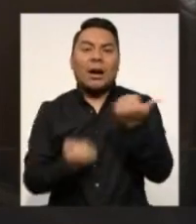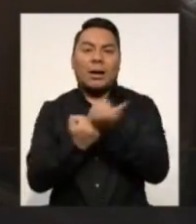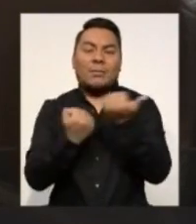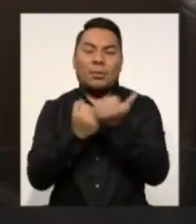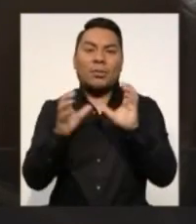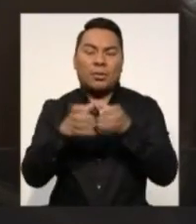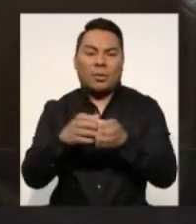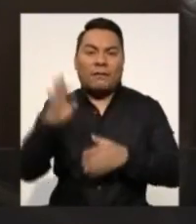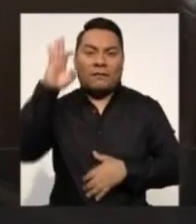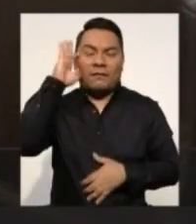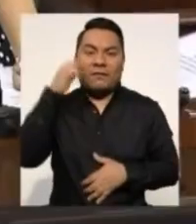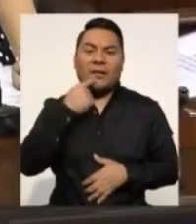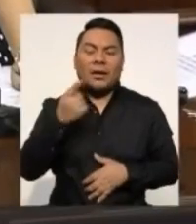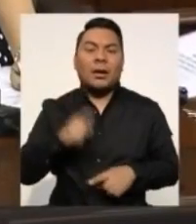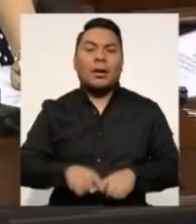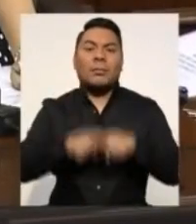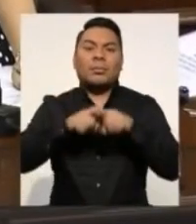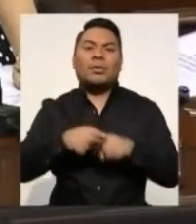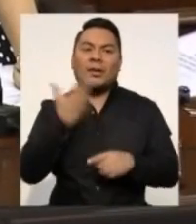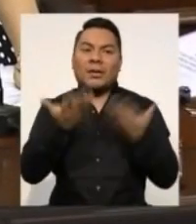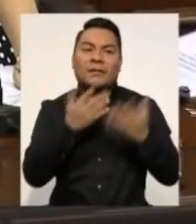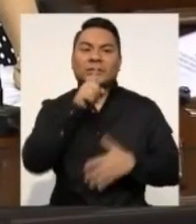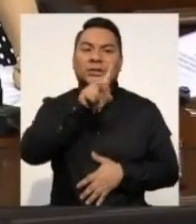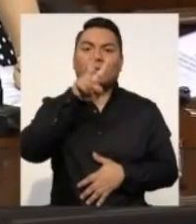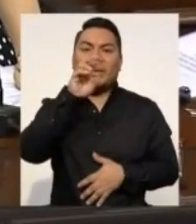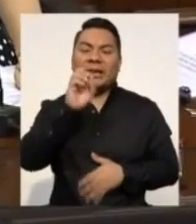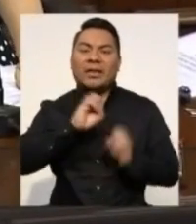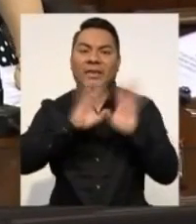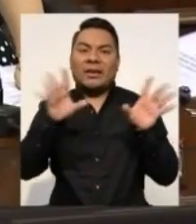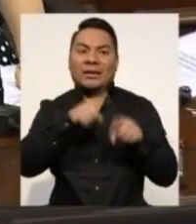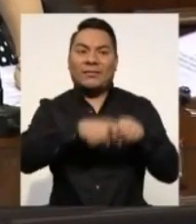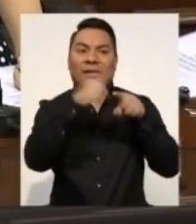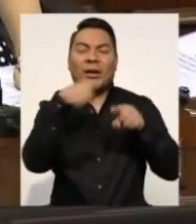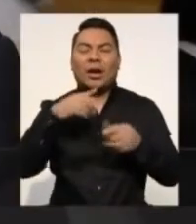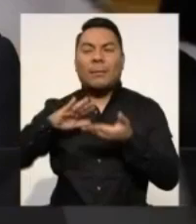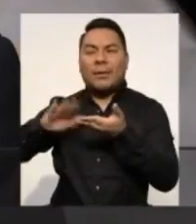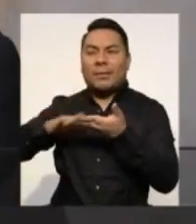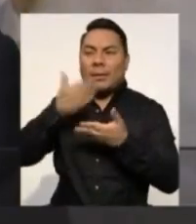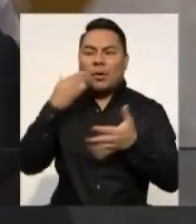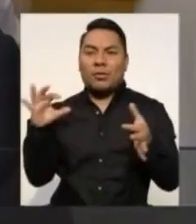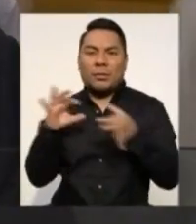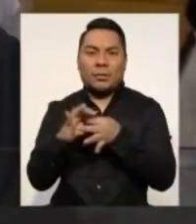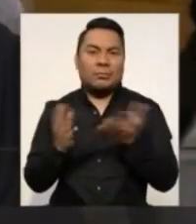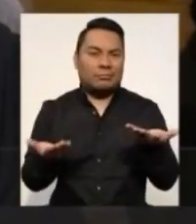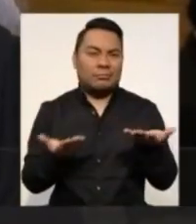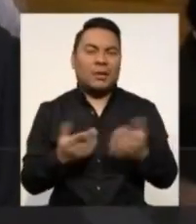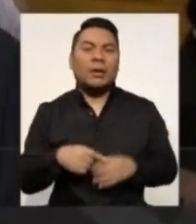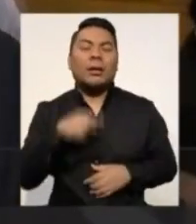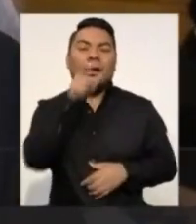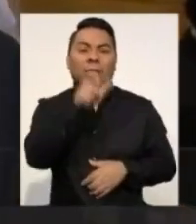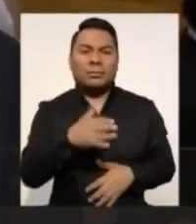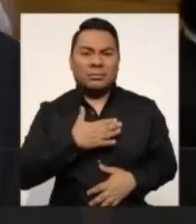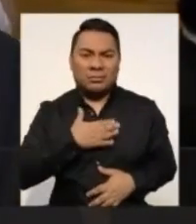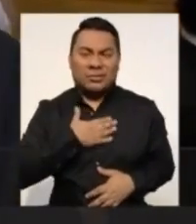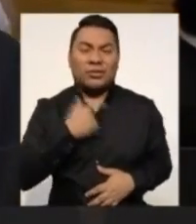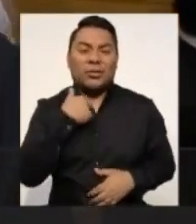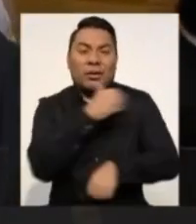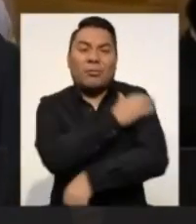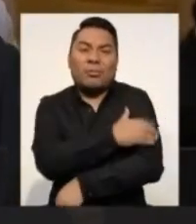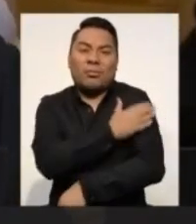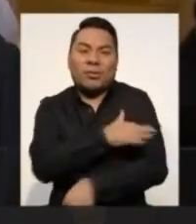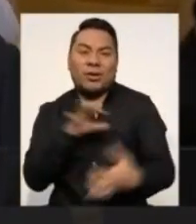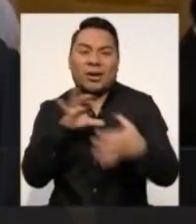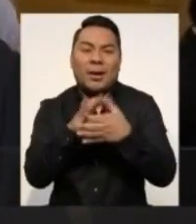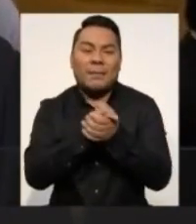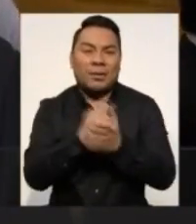Fuerza Popular y evitar la suspensión por 120 días, el parlamentario aclaró. No hay ningún interés de caerle simpático a nadie.